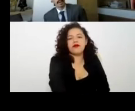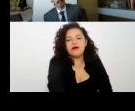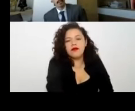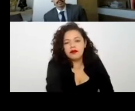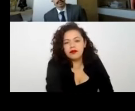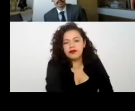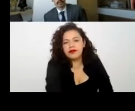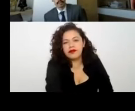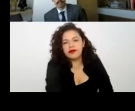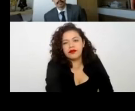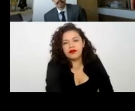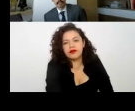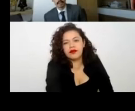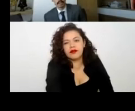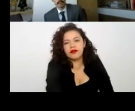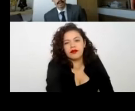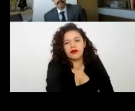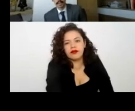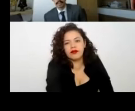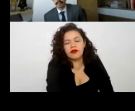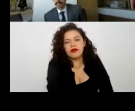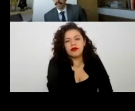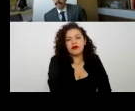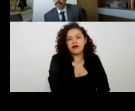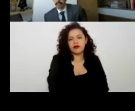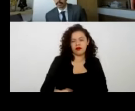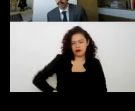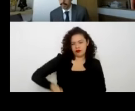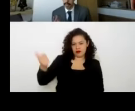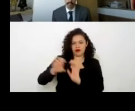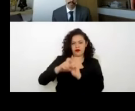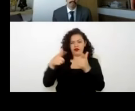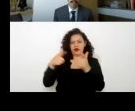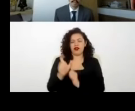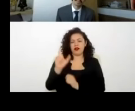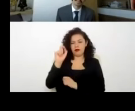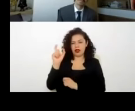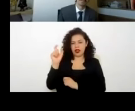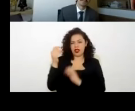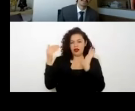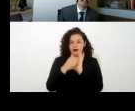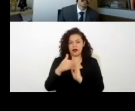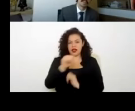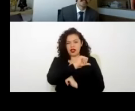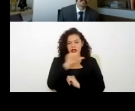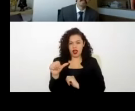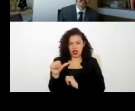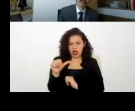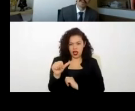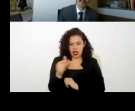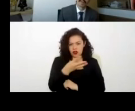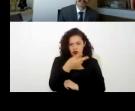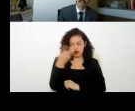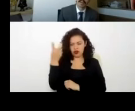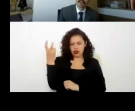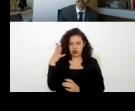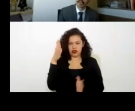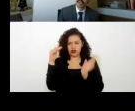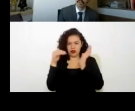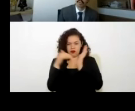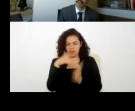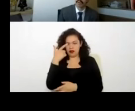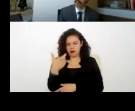El primer grupo de sanciones van de 20 mil a 200 mil pesos aproximadamente, y estas se imponen